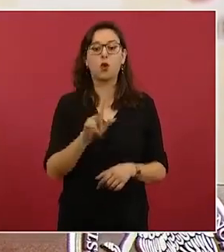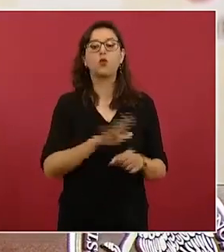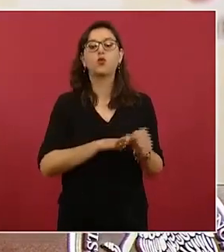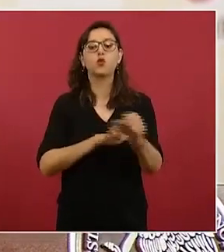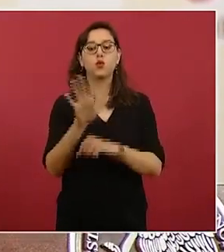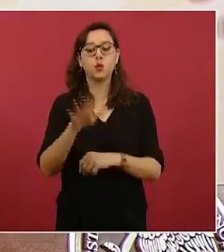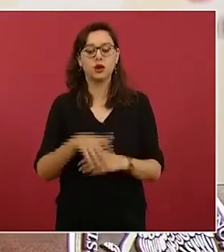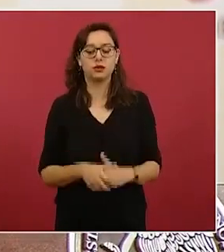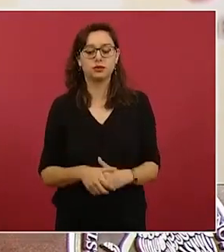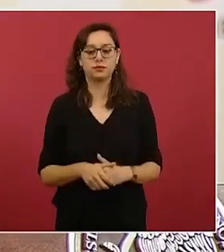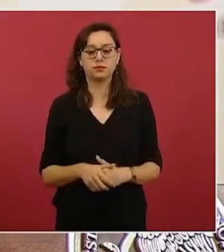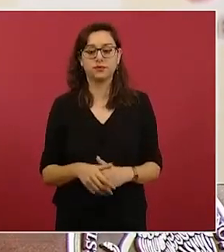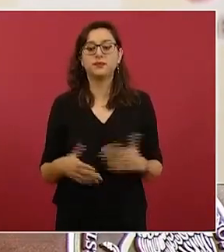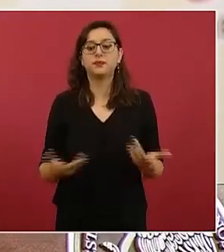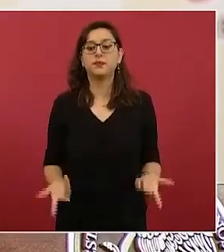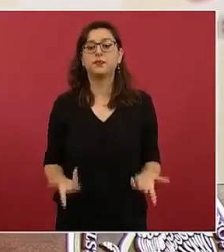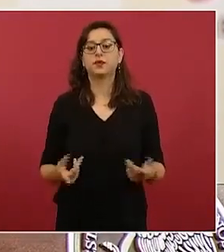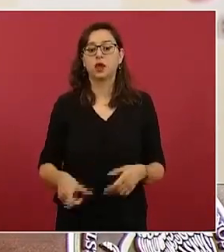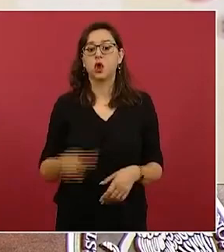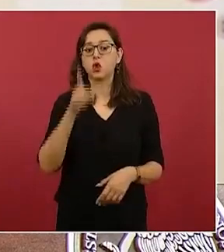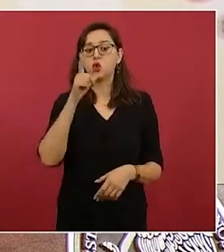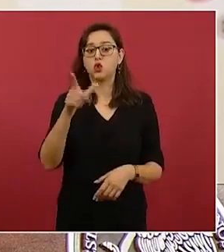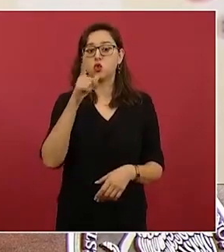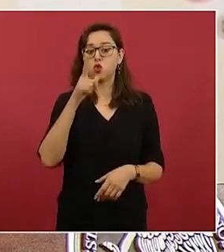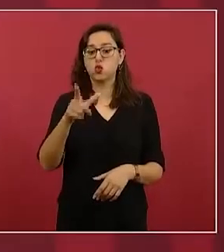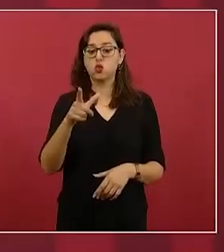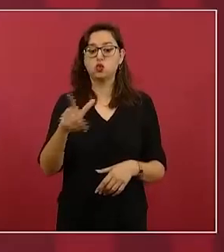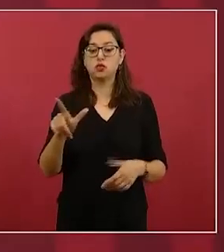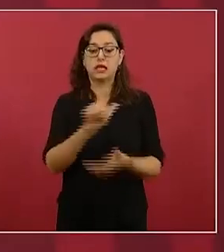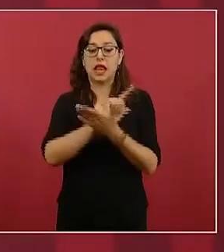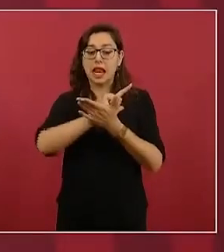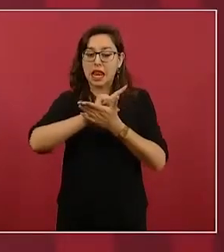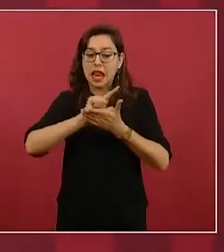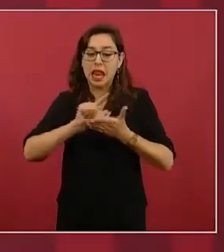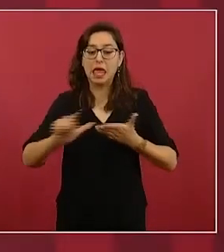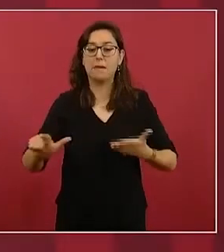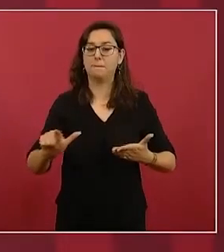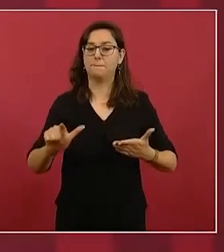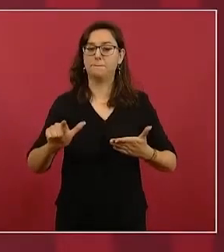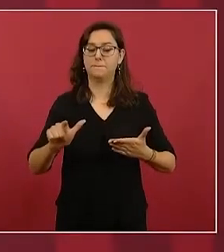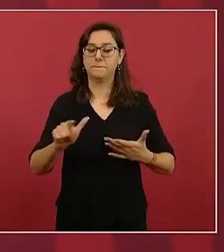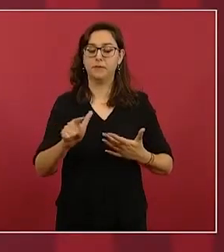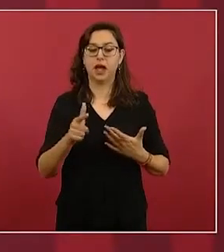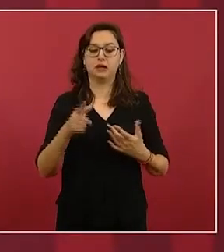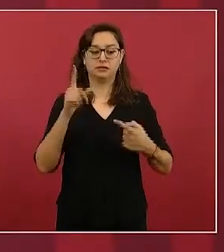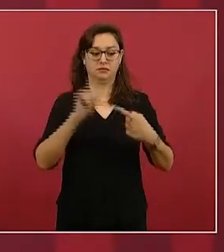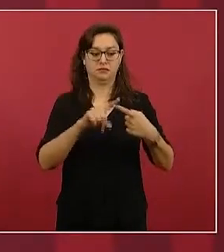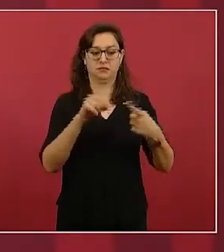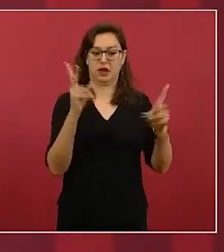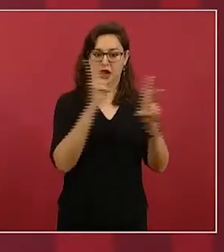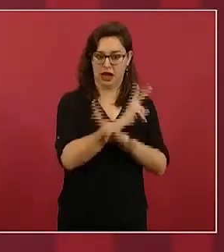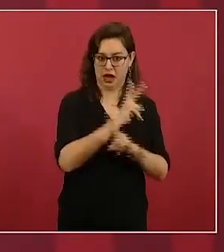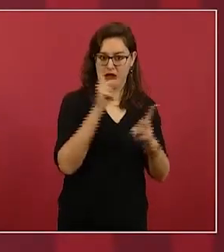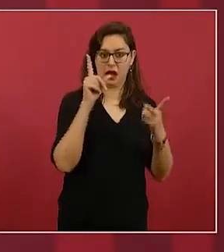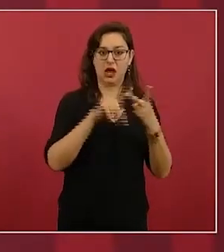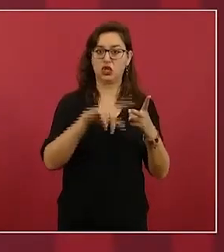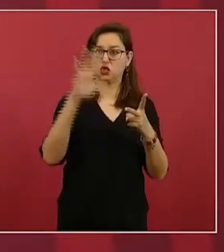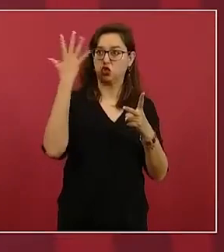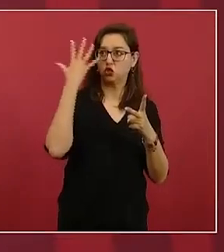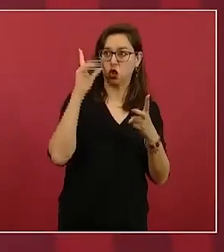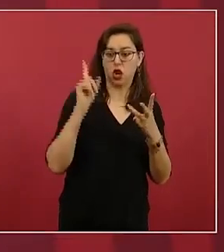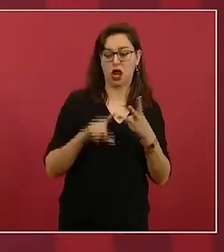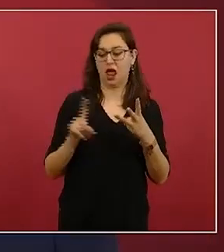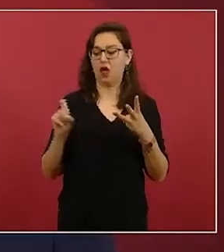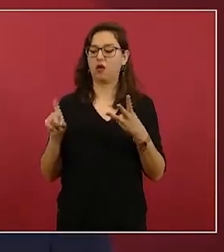fuera de las energías limpias a la energía que se produce con